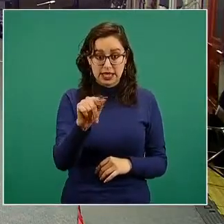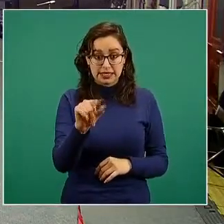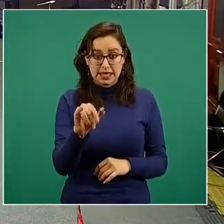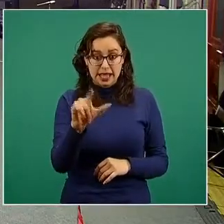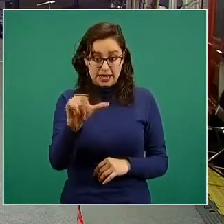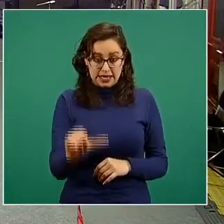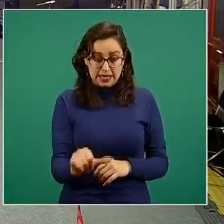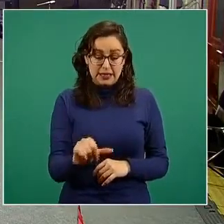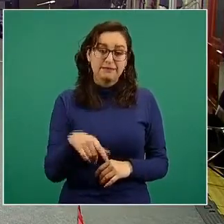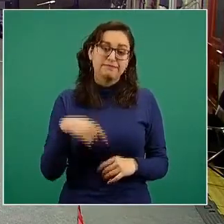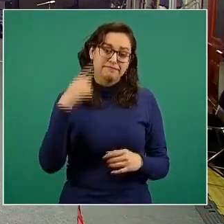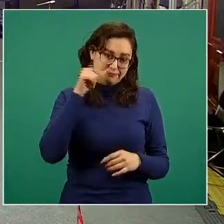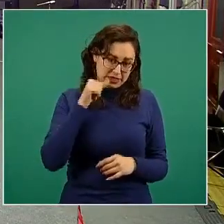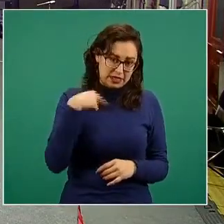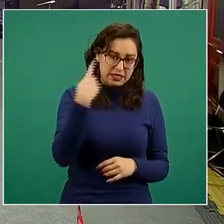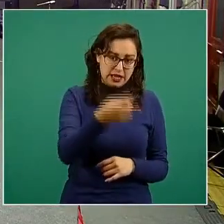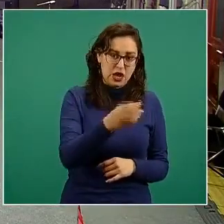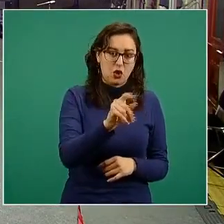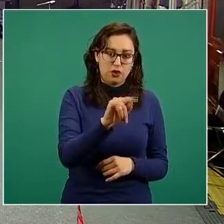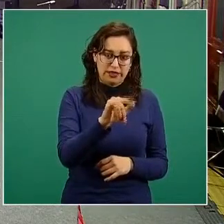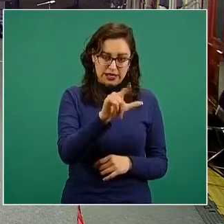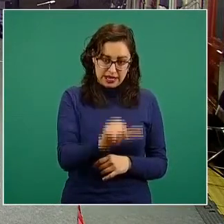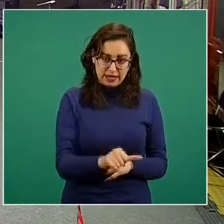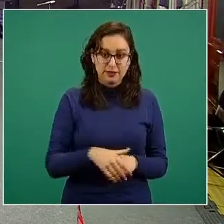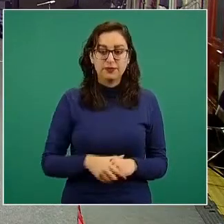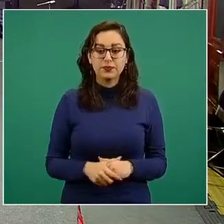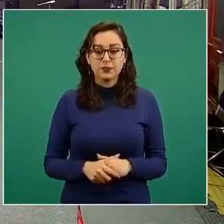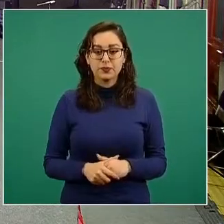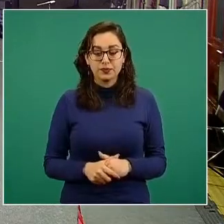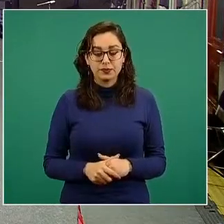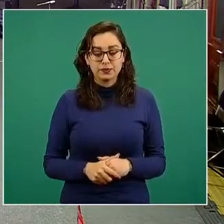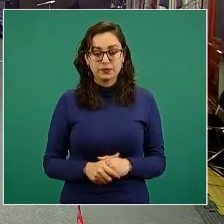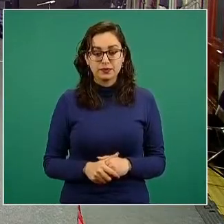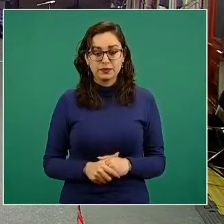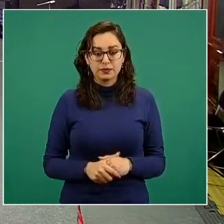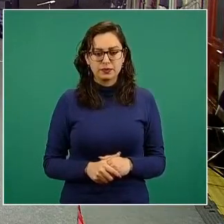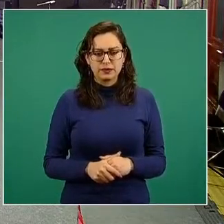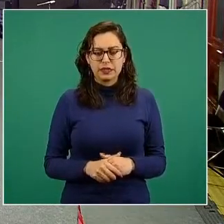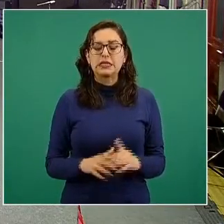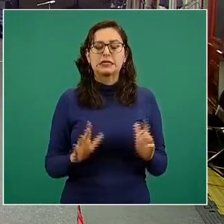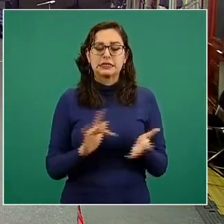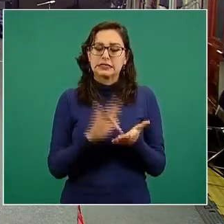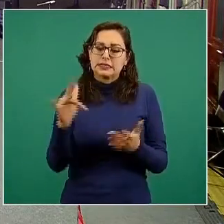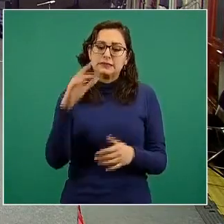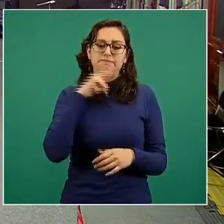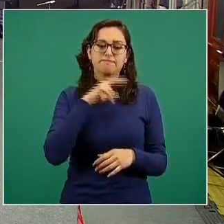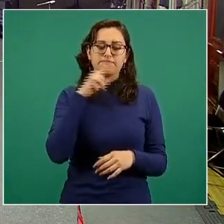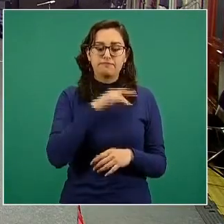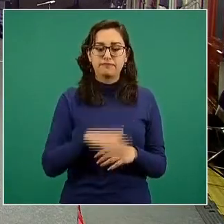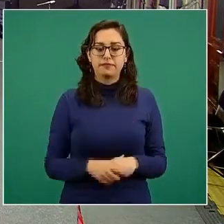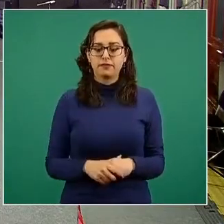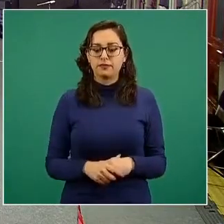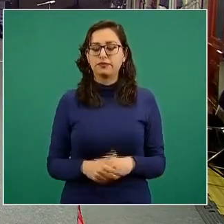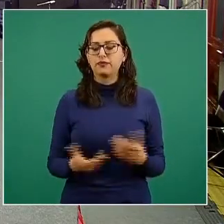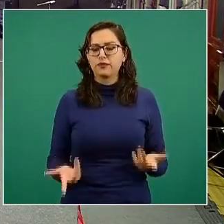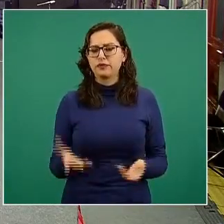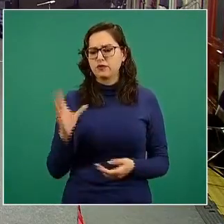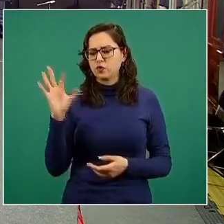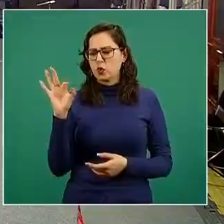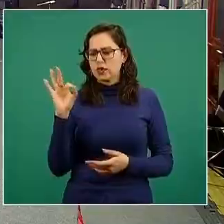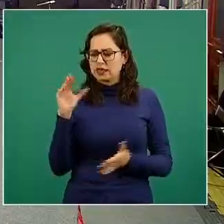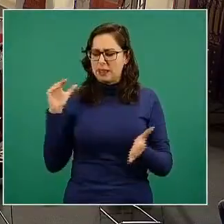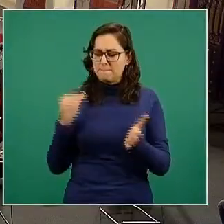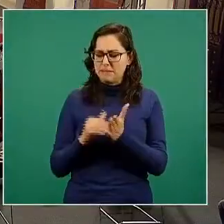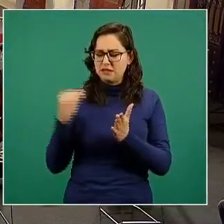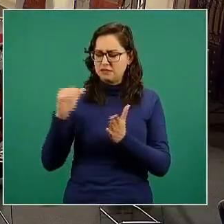Saldaña y dejamos pendiente a Otilia Carvajal del diario La Razón para mañana. De estos 40,000 millones de pesos, quisiera